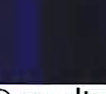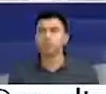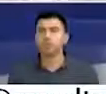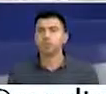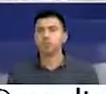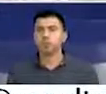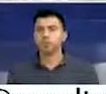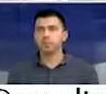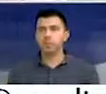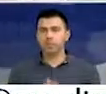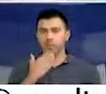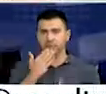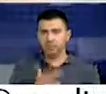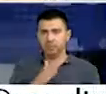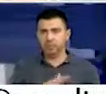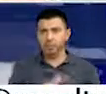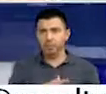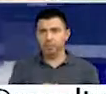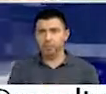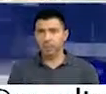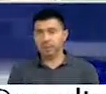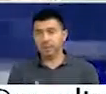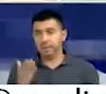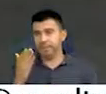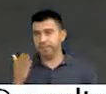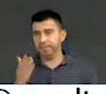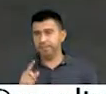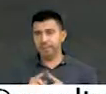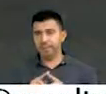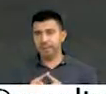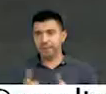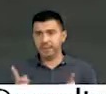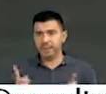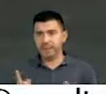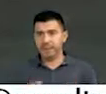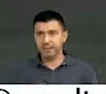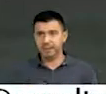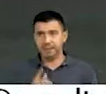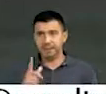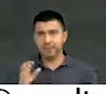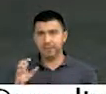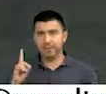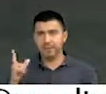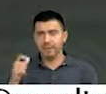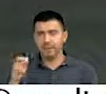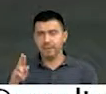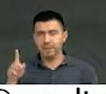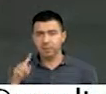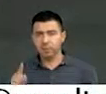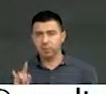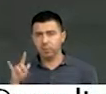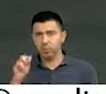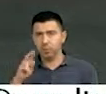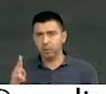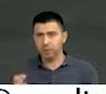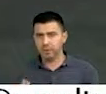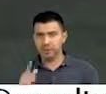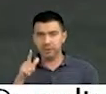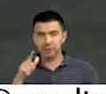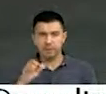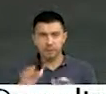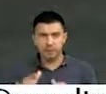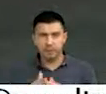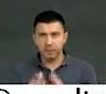dices buenas tardes pues esta vez las diferencias son entre el diputado édgar suárez quien señala que la secretaria de